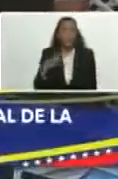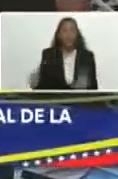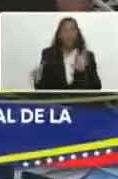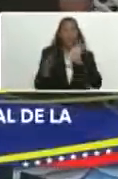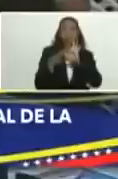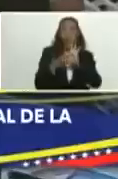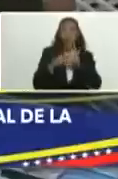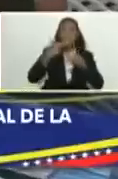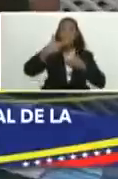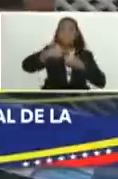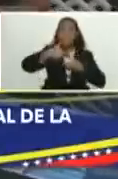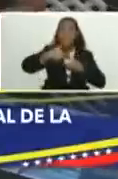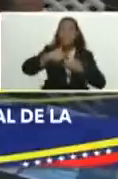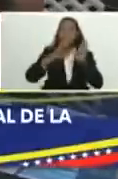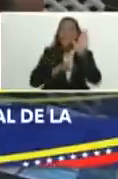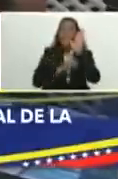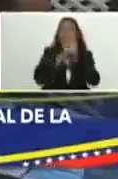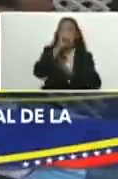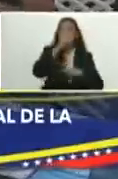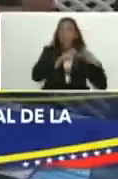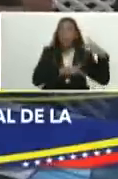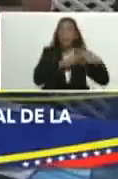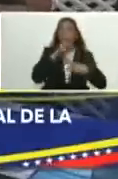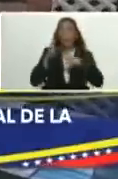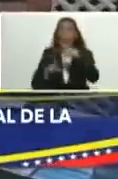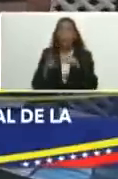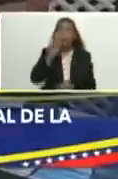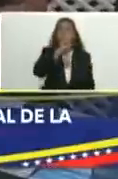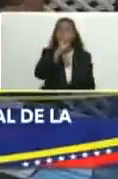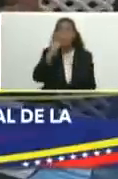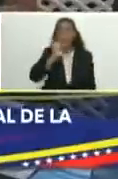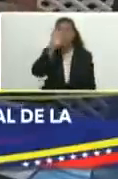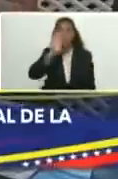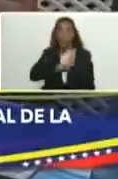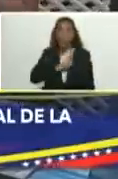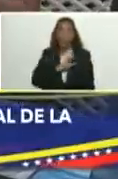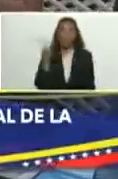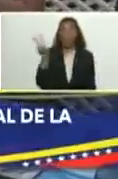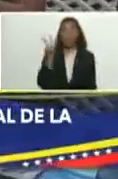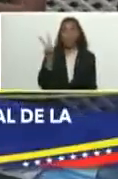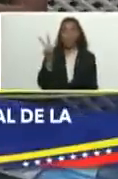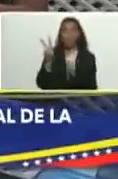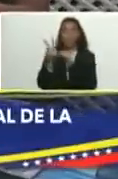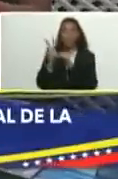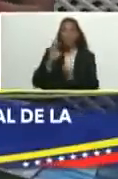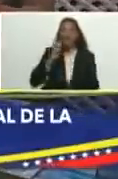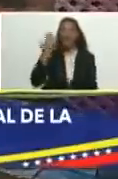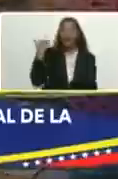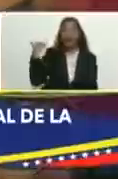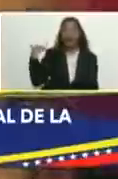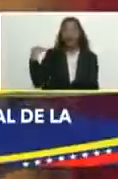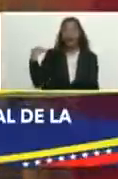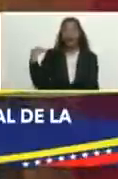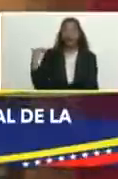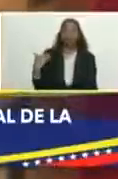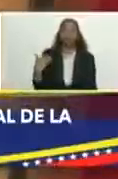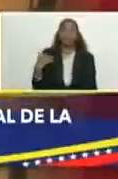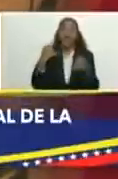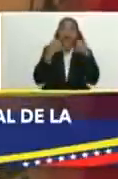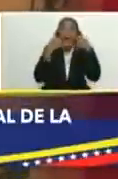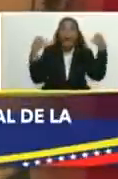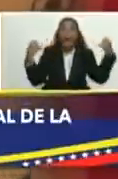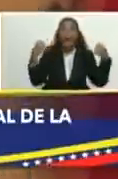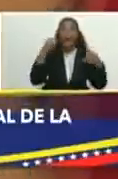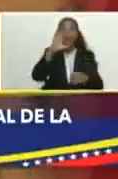con PDVSA para desarrollar productos que sean 100% nacional. Históricamente se ha utilizado los cables de cobre